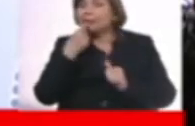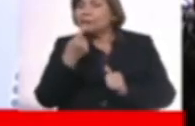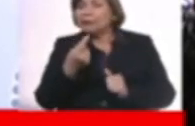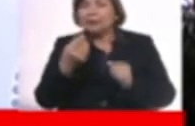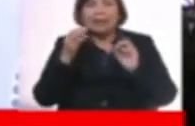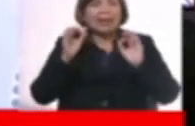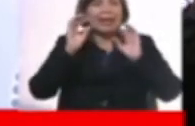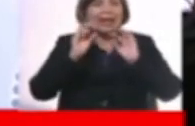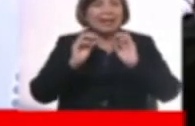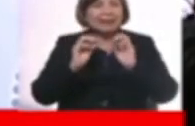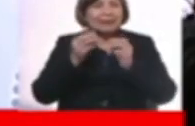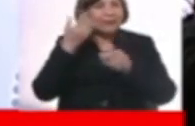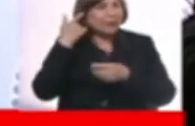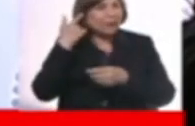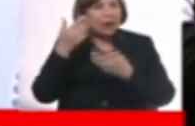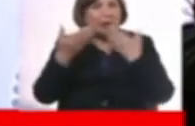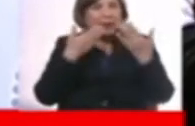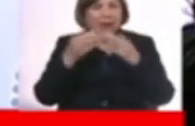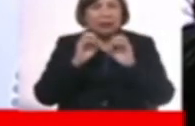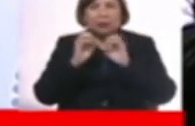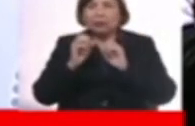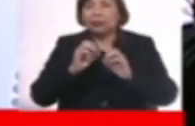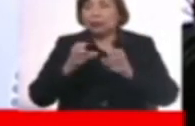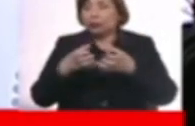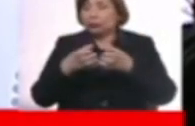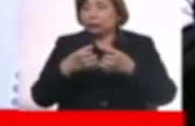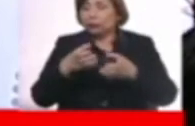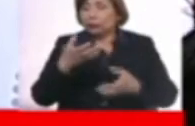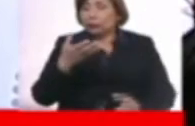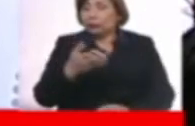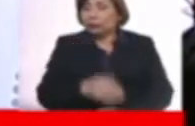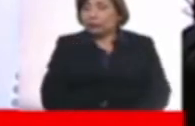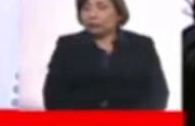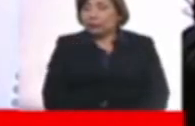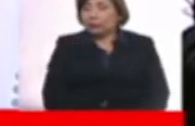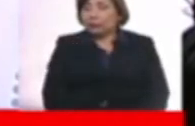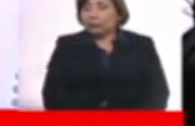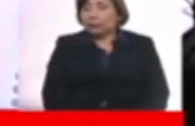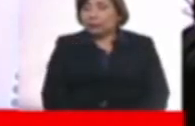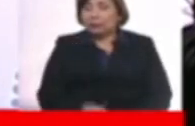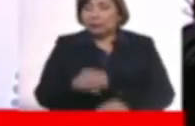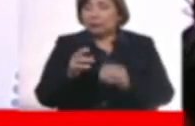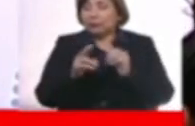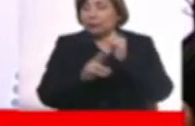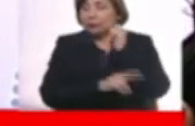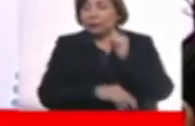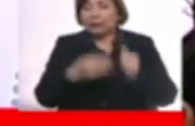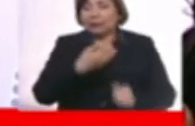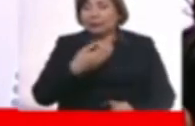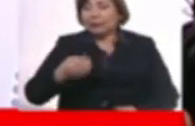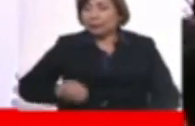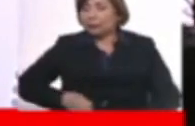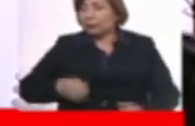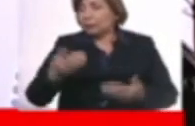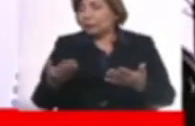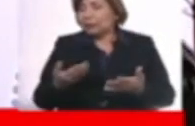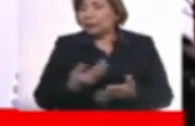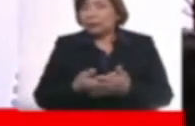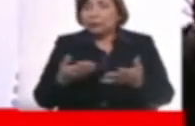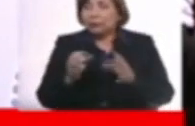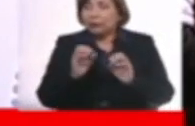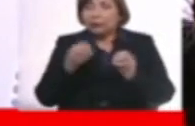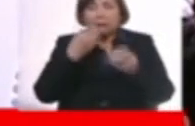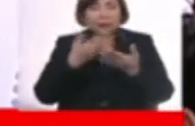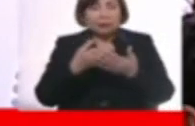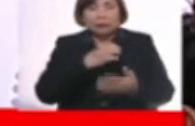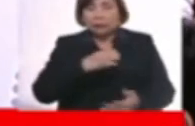se ha activado al consejo al consejo al consejo al consejo de estado Perdón no se